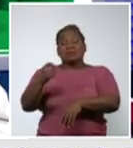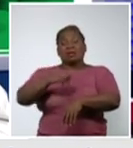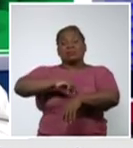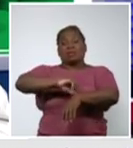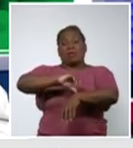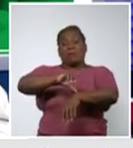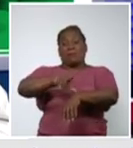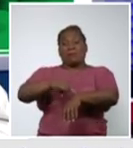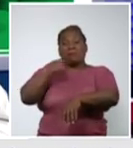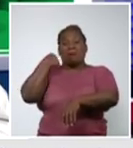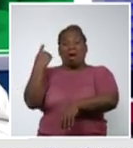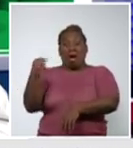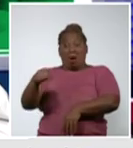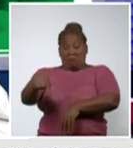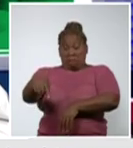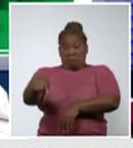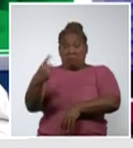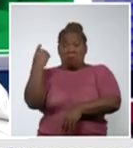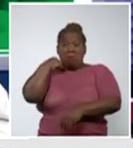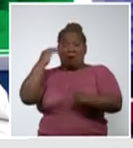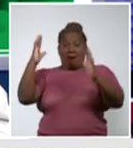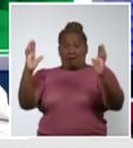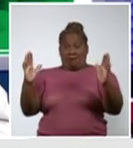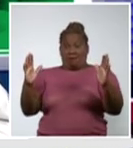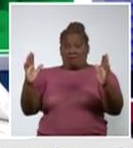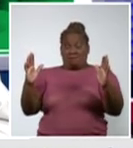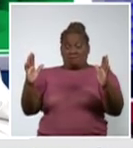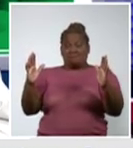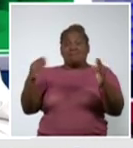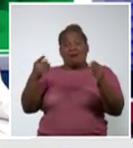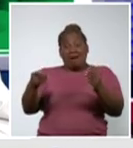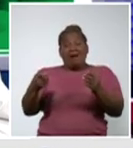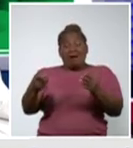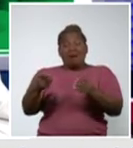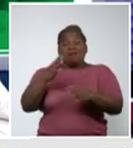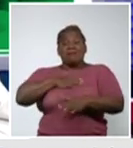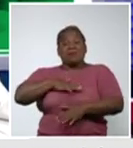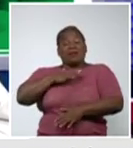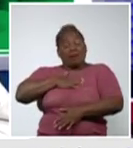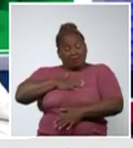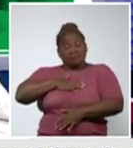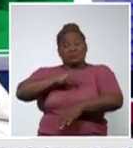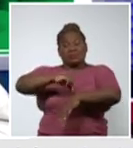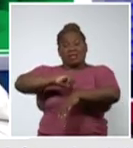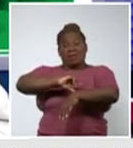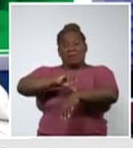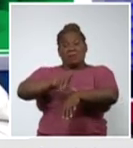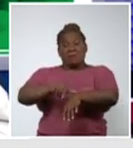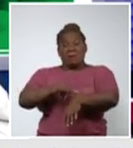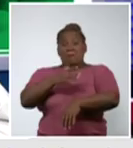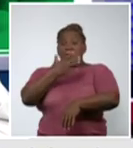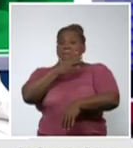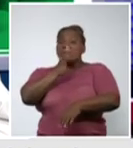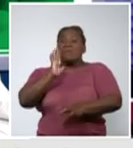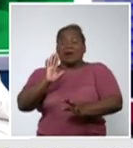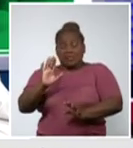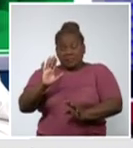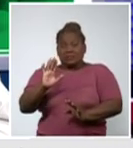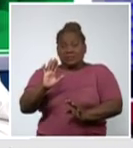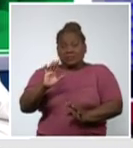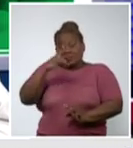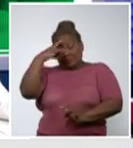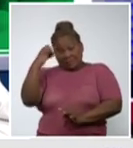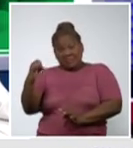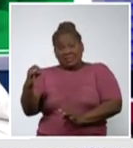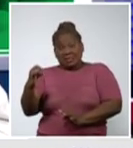un año de la aparición de esta enfermedad en el mundo, hay que darle tiempo. Todo parece indicar que tal vez sí, de acuerdo a